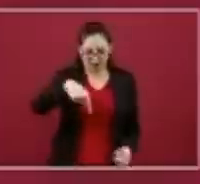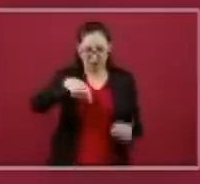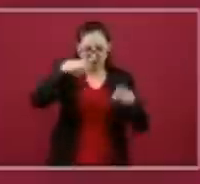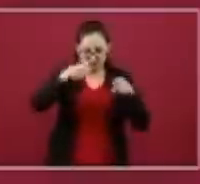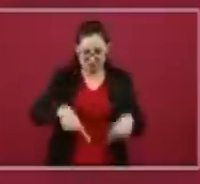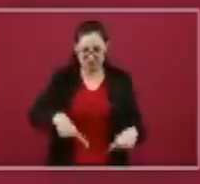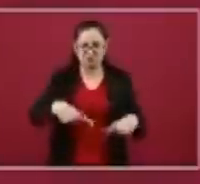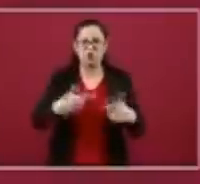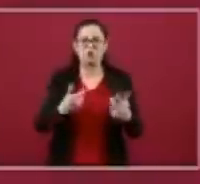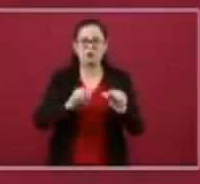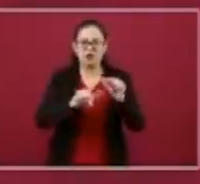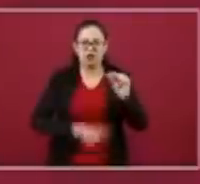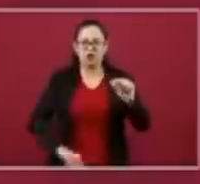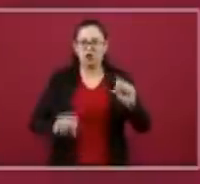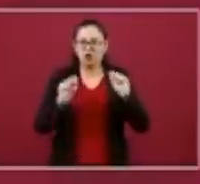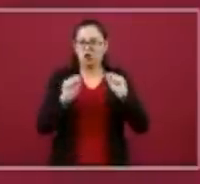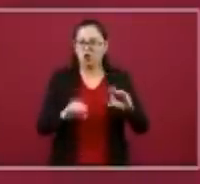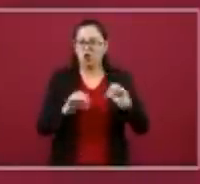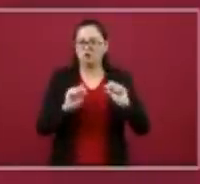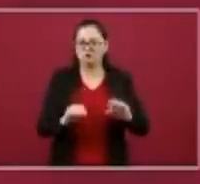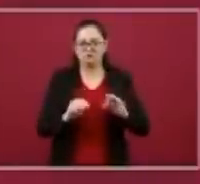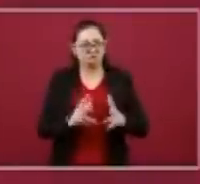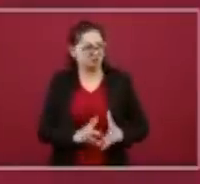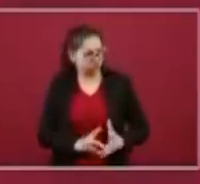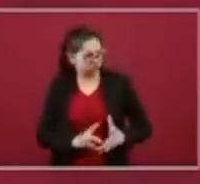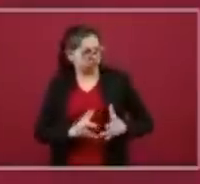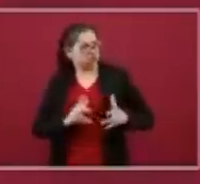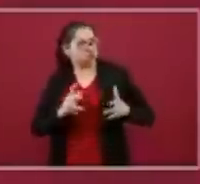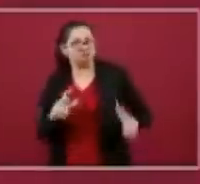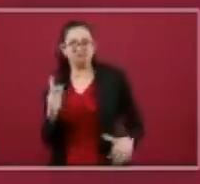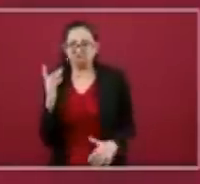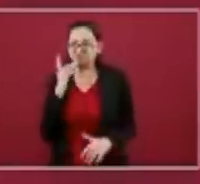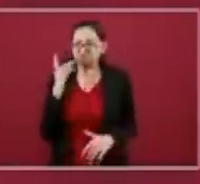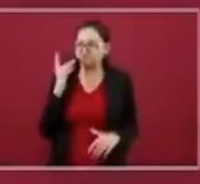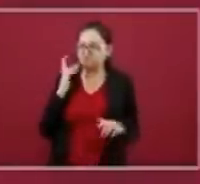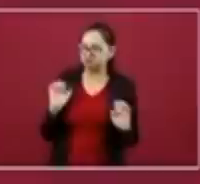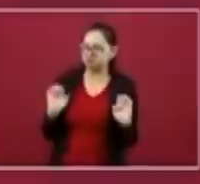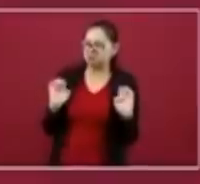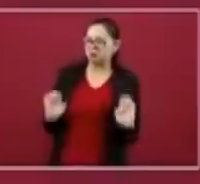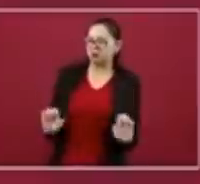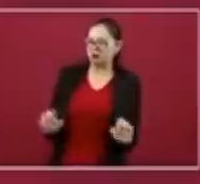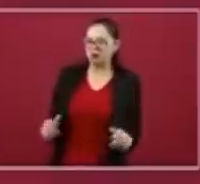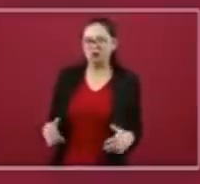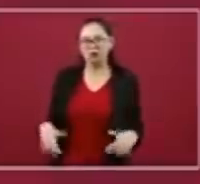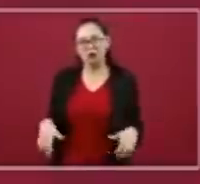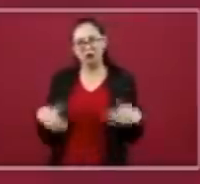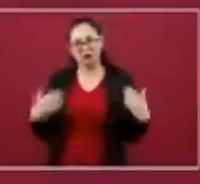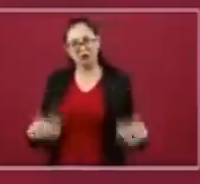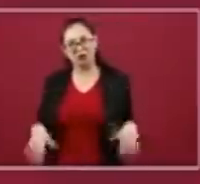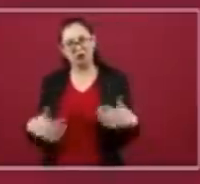de lujo, machuchonas. Ayer vi